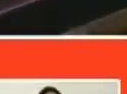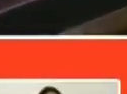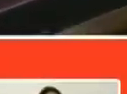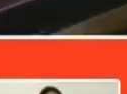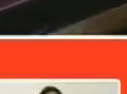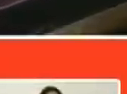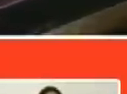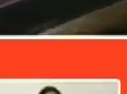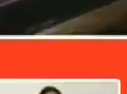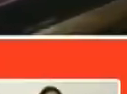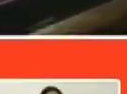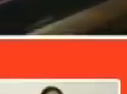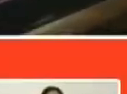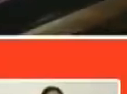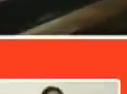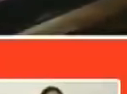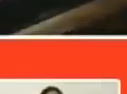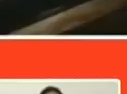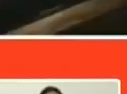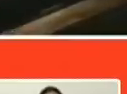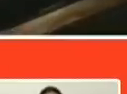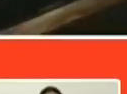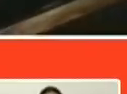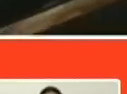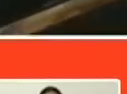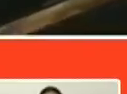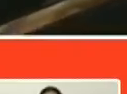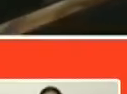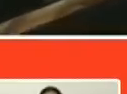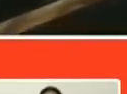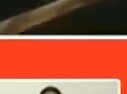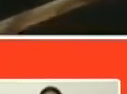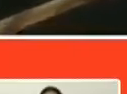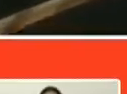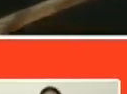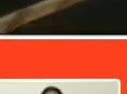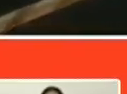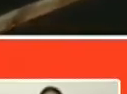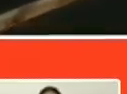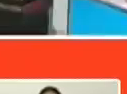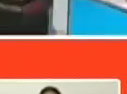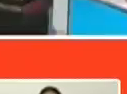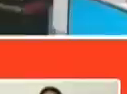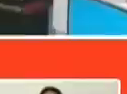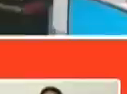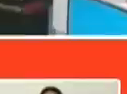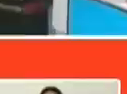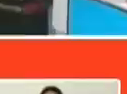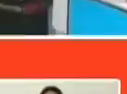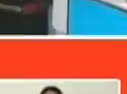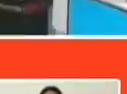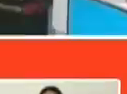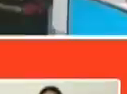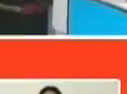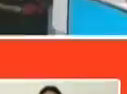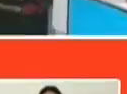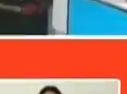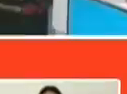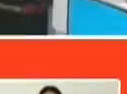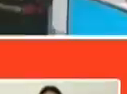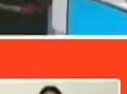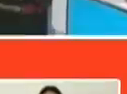destrozan. Que explote todo aquí. Pues. Que explote esto aquí. Entonces, bueno, nivel de odio, de irracionalidad, odio, de intolerancia. Eso fue... De